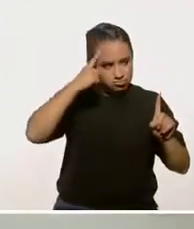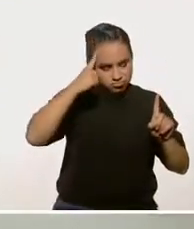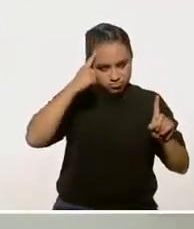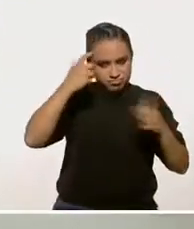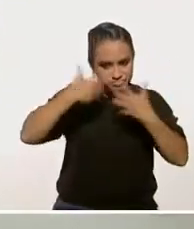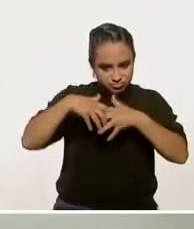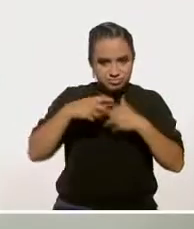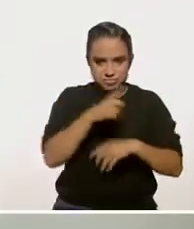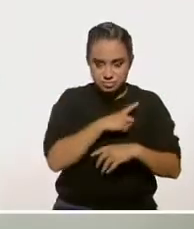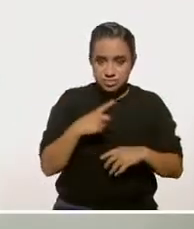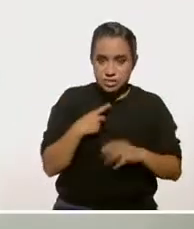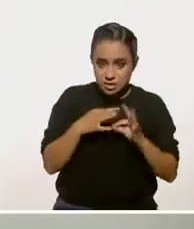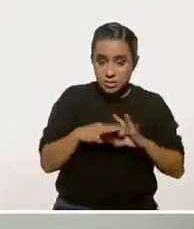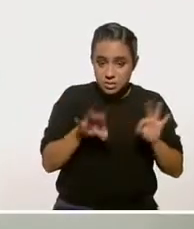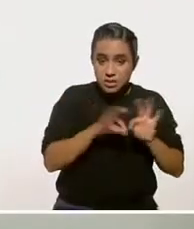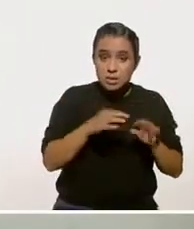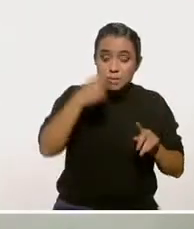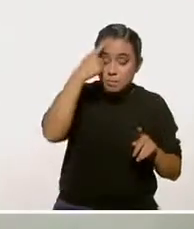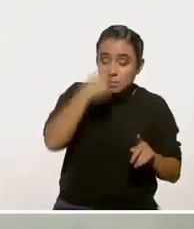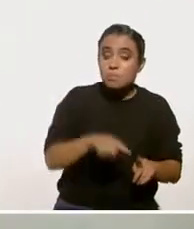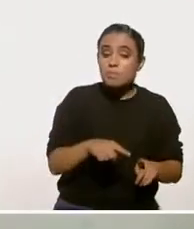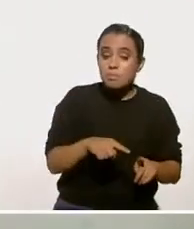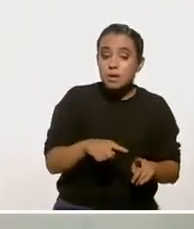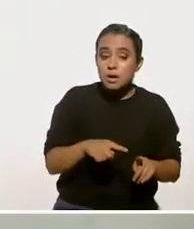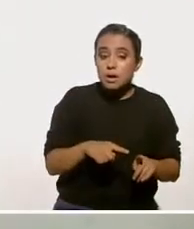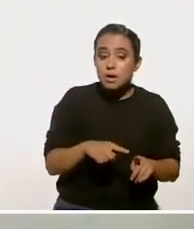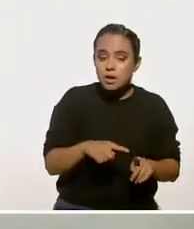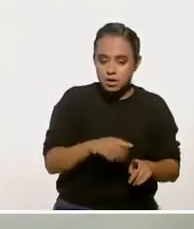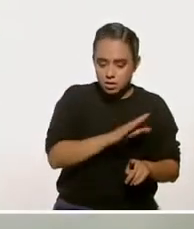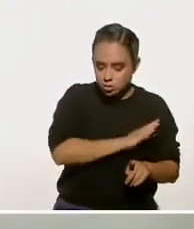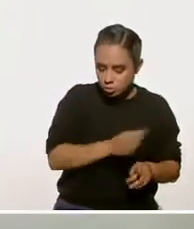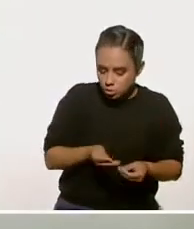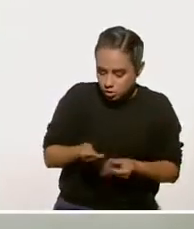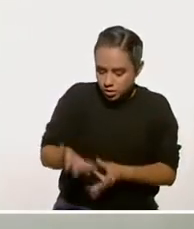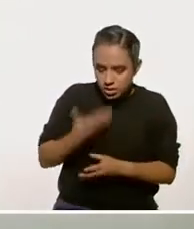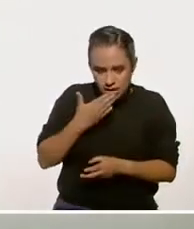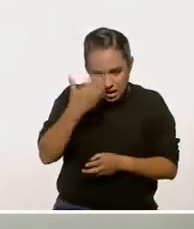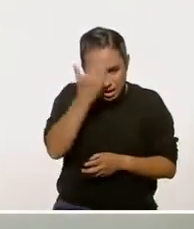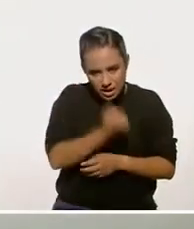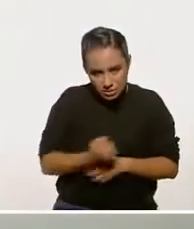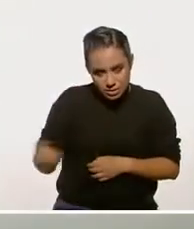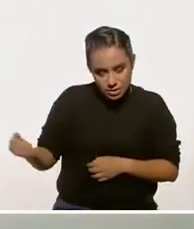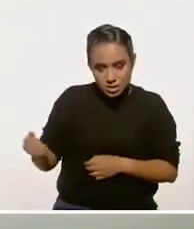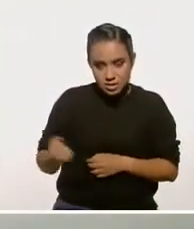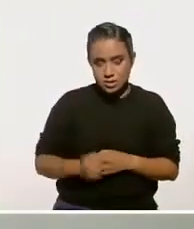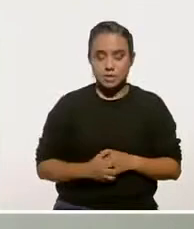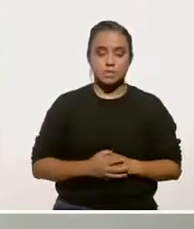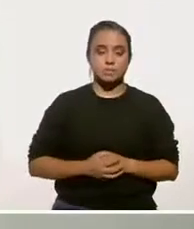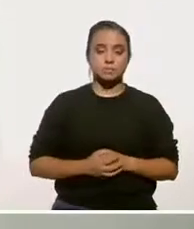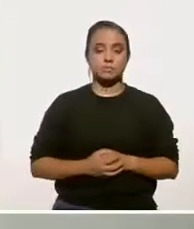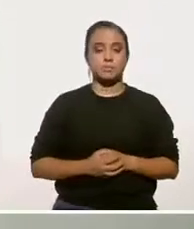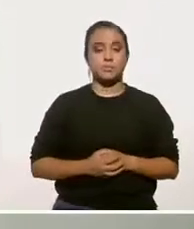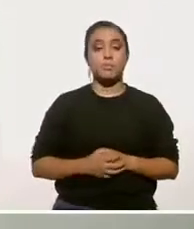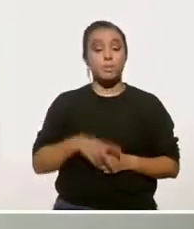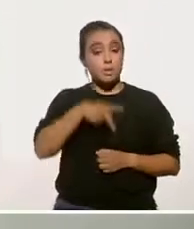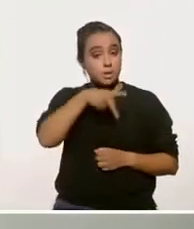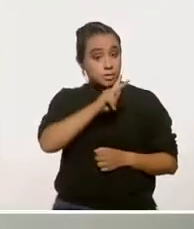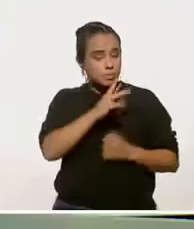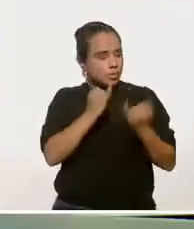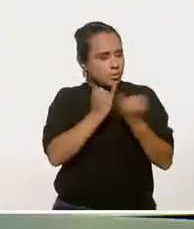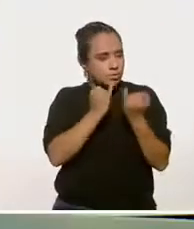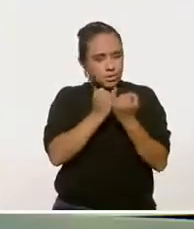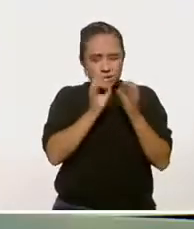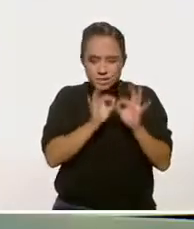es fundamental para poderle brindar las habilidades y las herramientas a esos niños. Pero también es muy